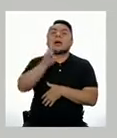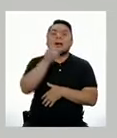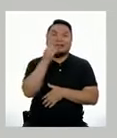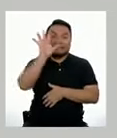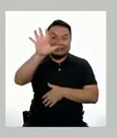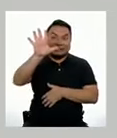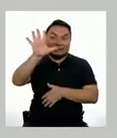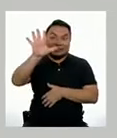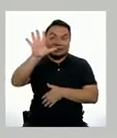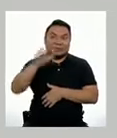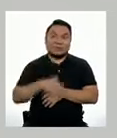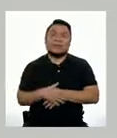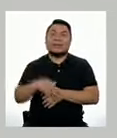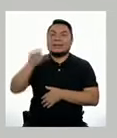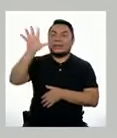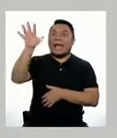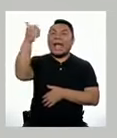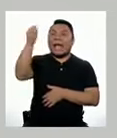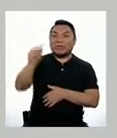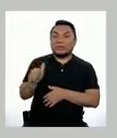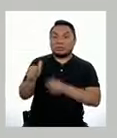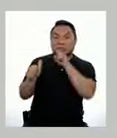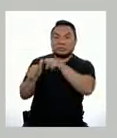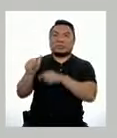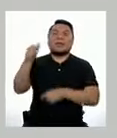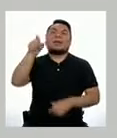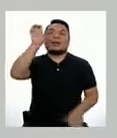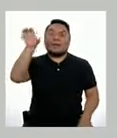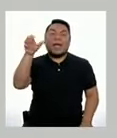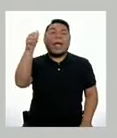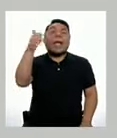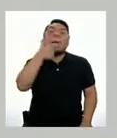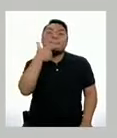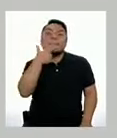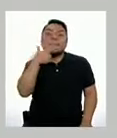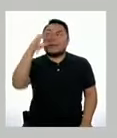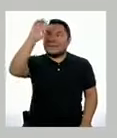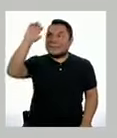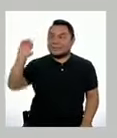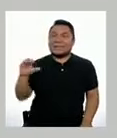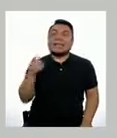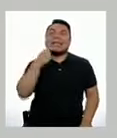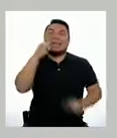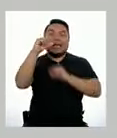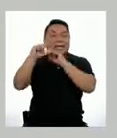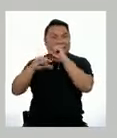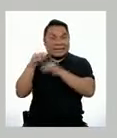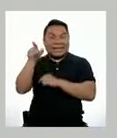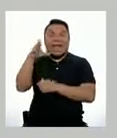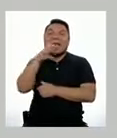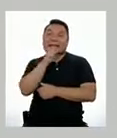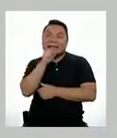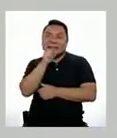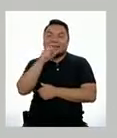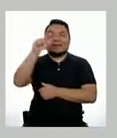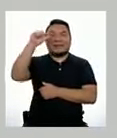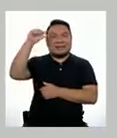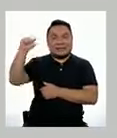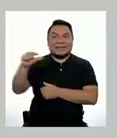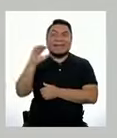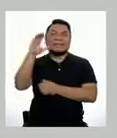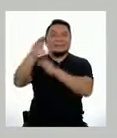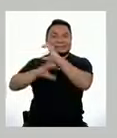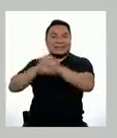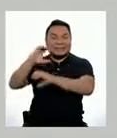Observamos 5 sectores: el sector azul, el sector amarillo, el sector gris, el sector anaranjado y el